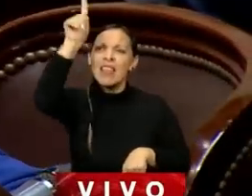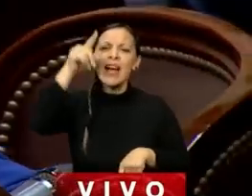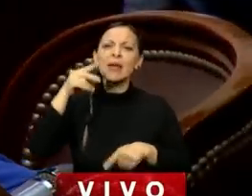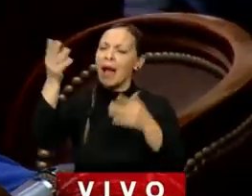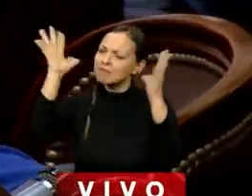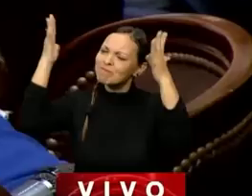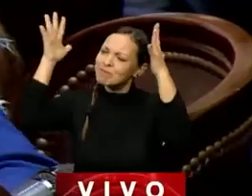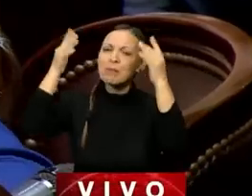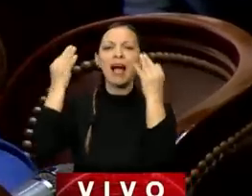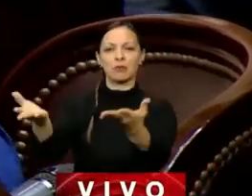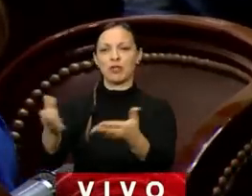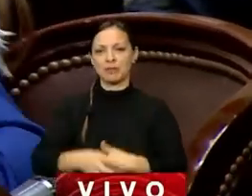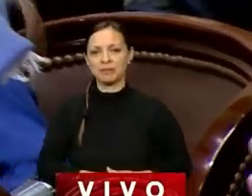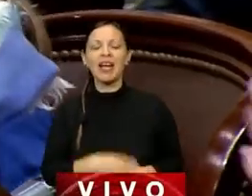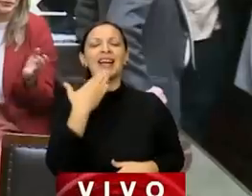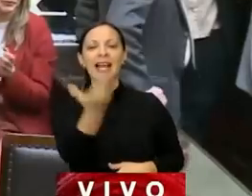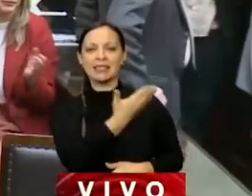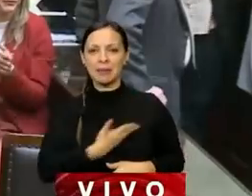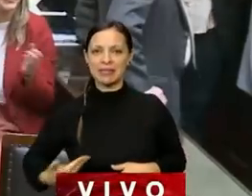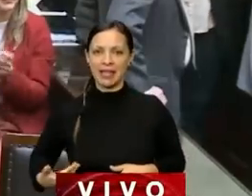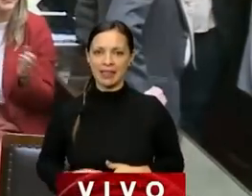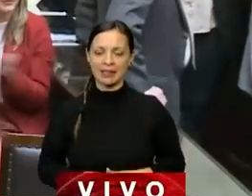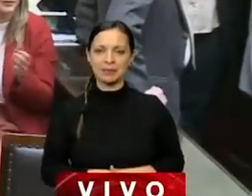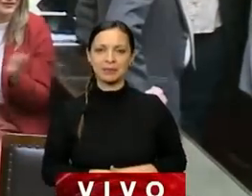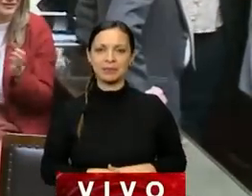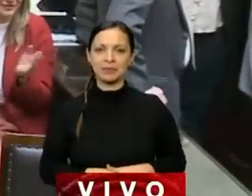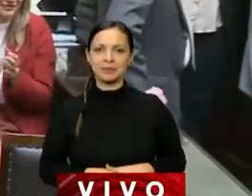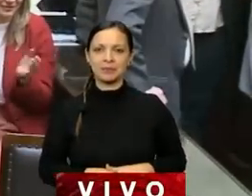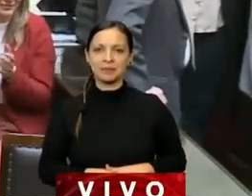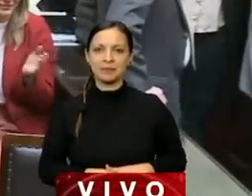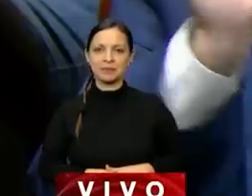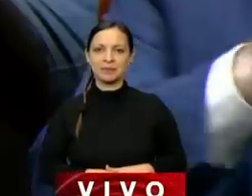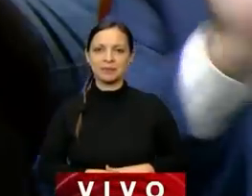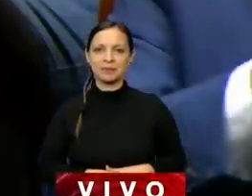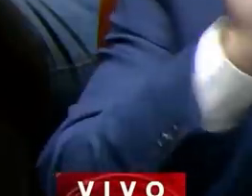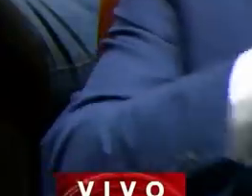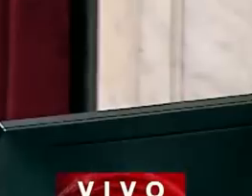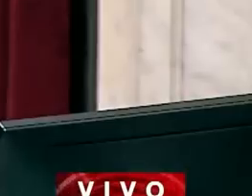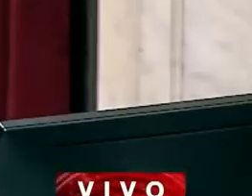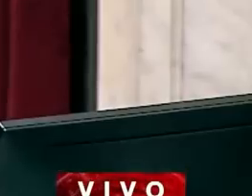Gracias, presidente. Gracias, diputada Camaño.